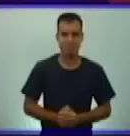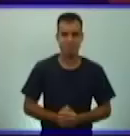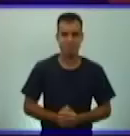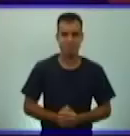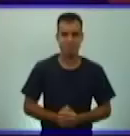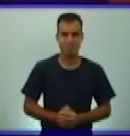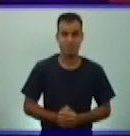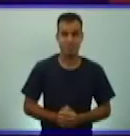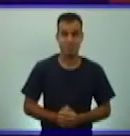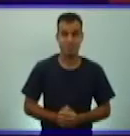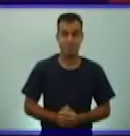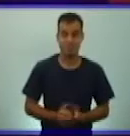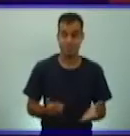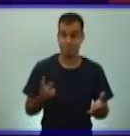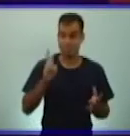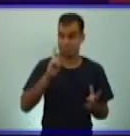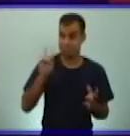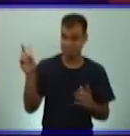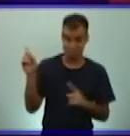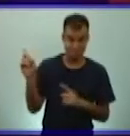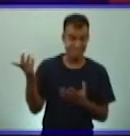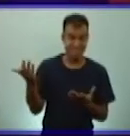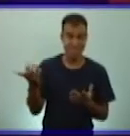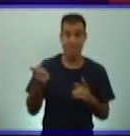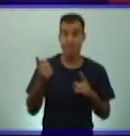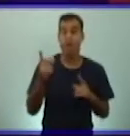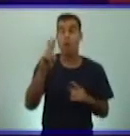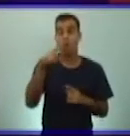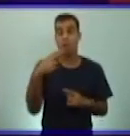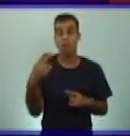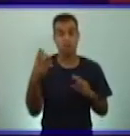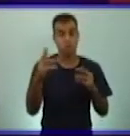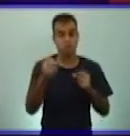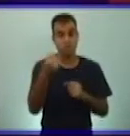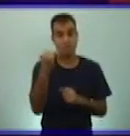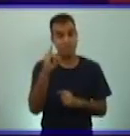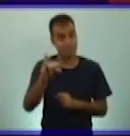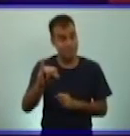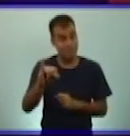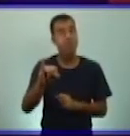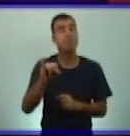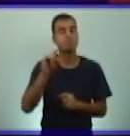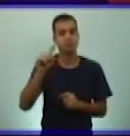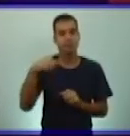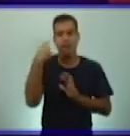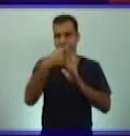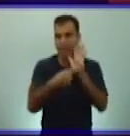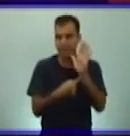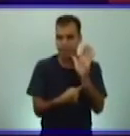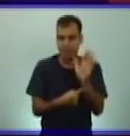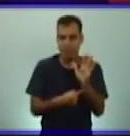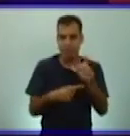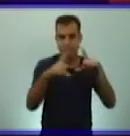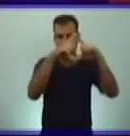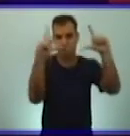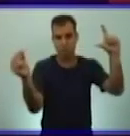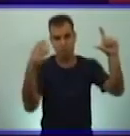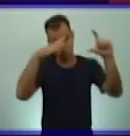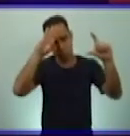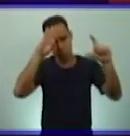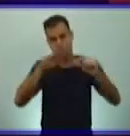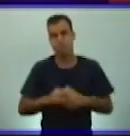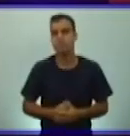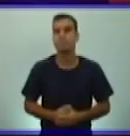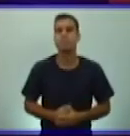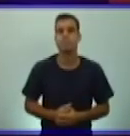Acabamos de ver que la unidad que trataremos en el día de hoy es la unidad número 6, particularidades del archipiélago cubano. Por supuesto,